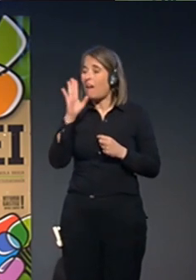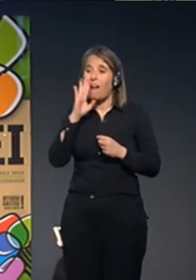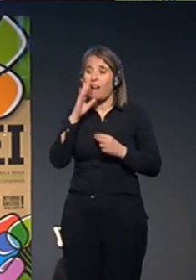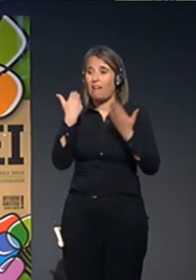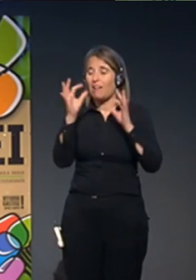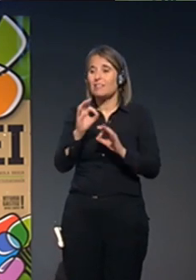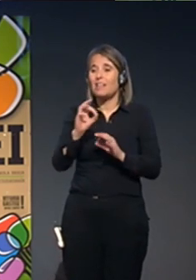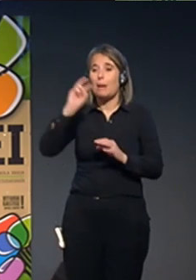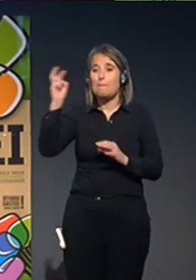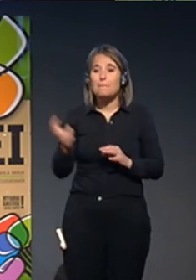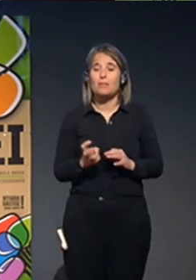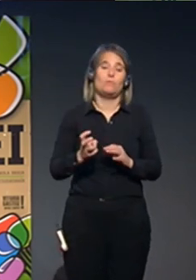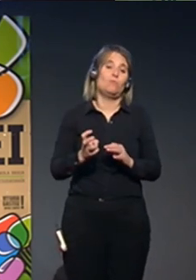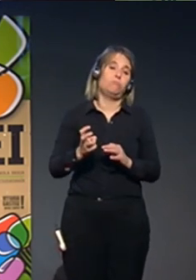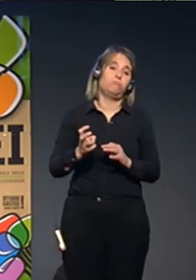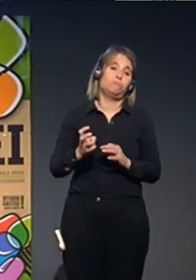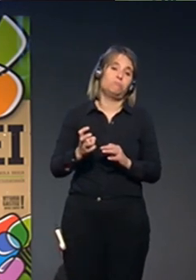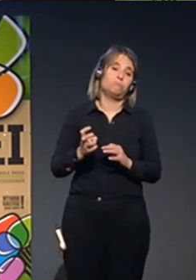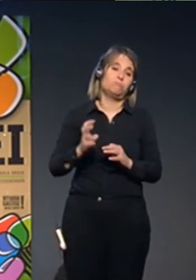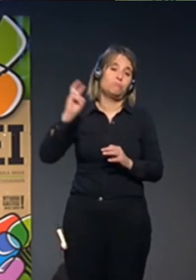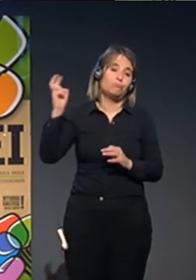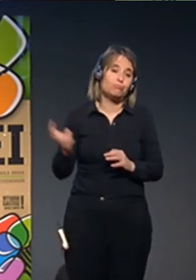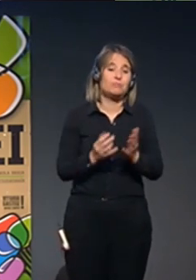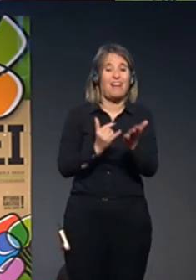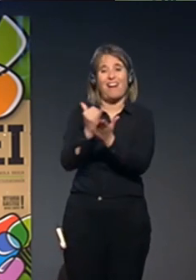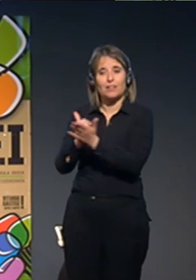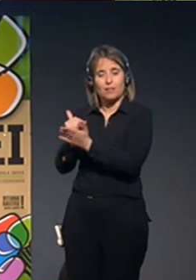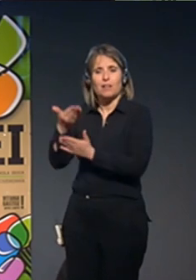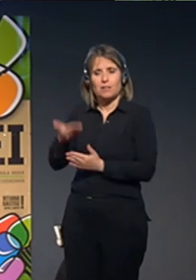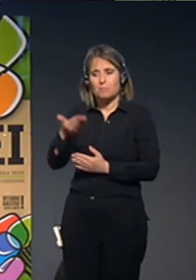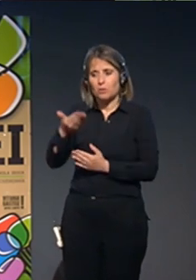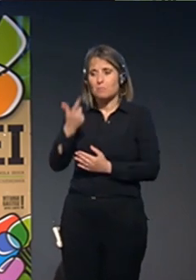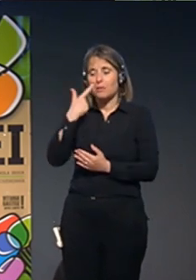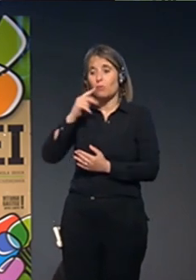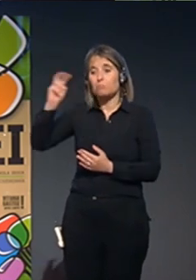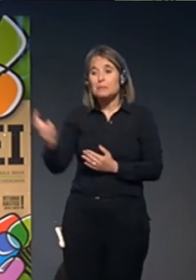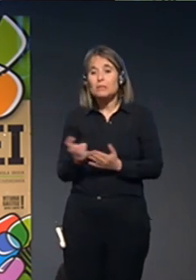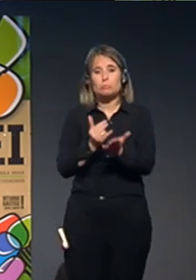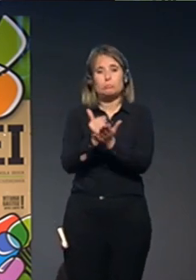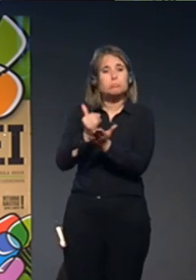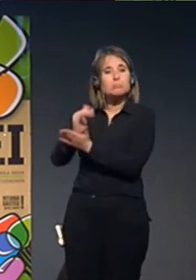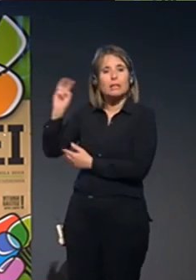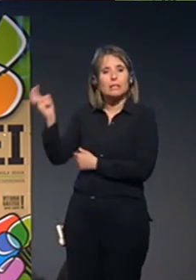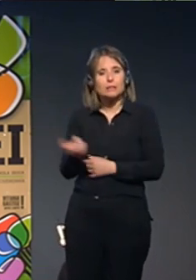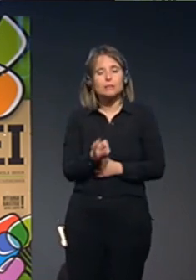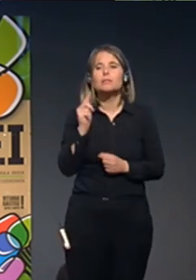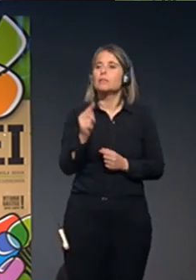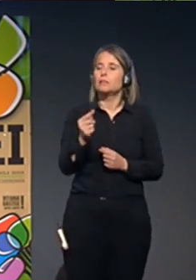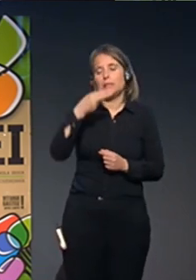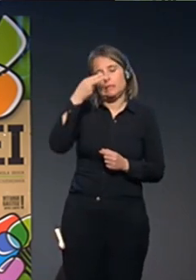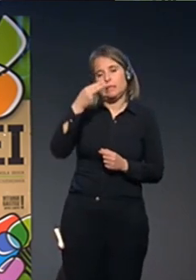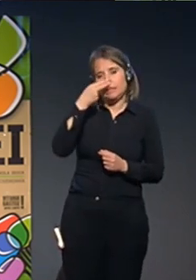casi nada de la biodiversidad agrícola que es muy importante pero ahí en biodiversidad agrícola hay una cosa muy